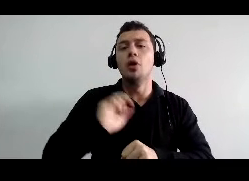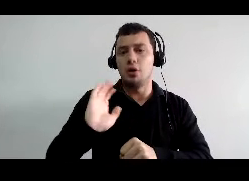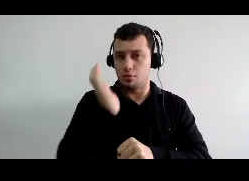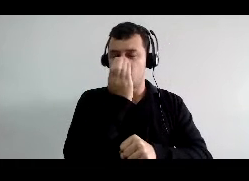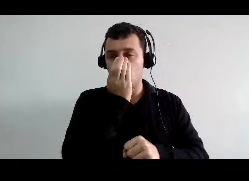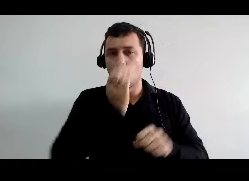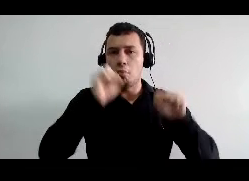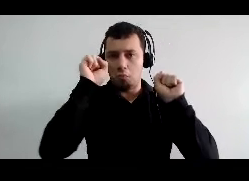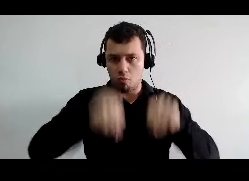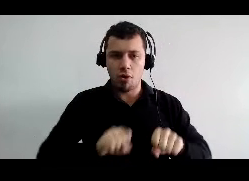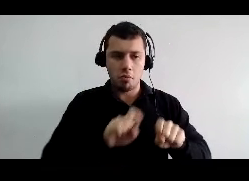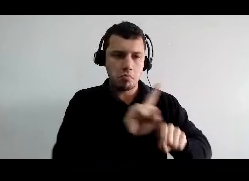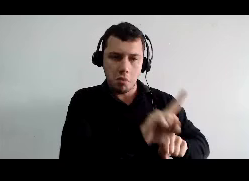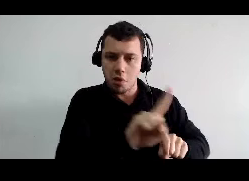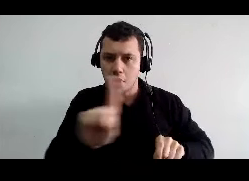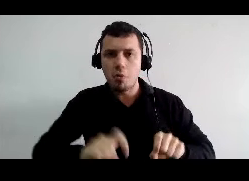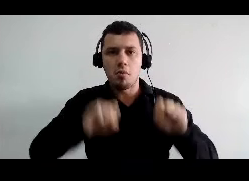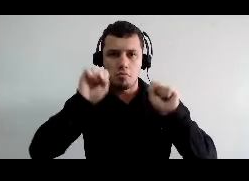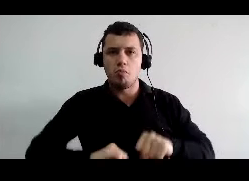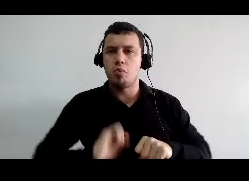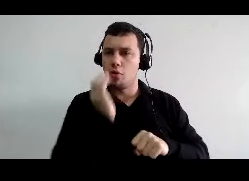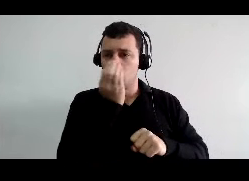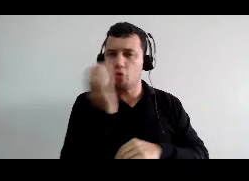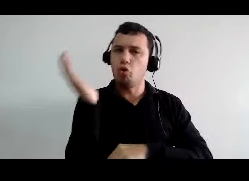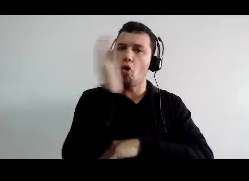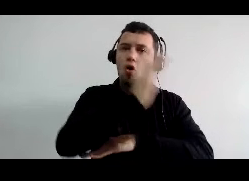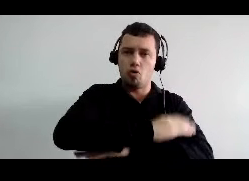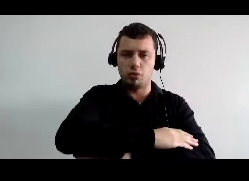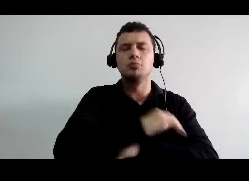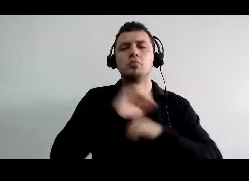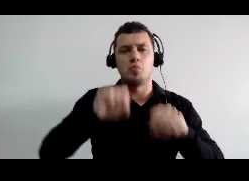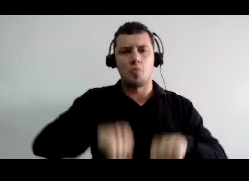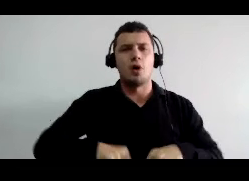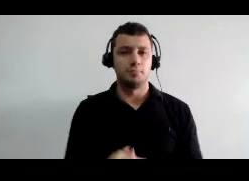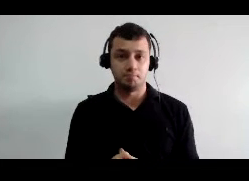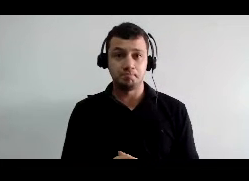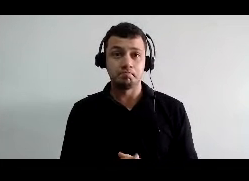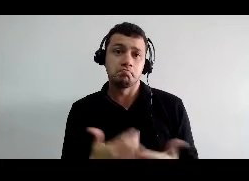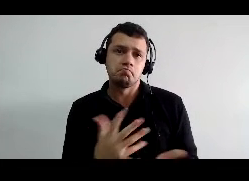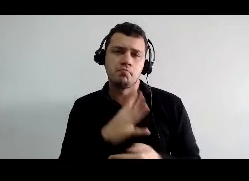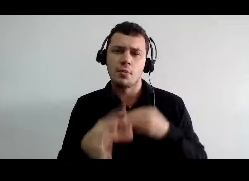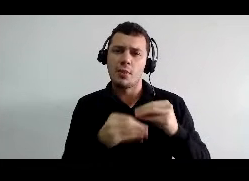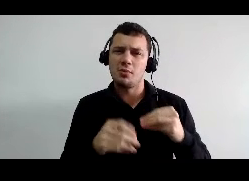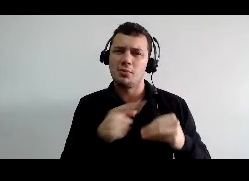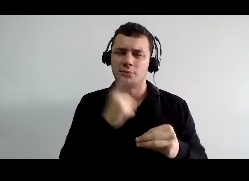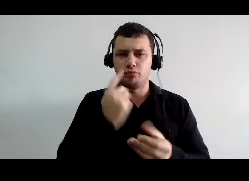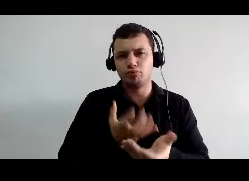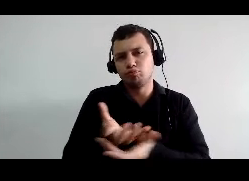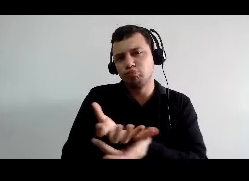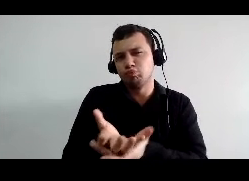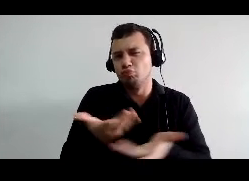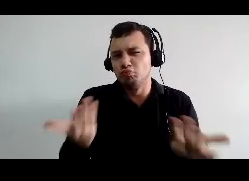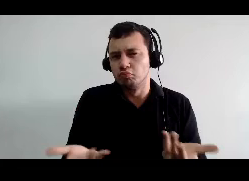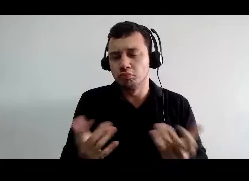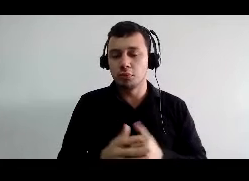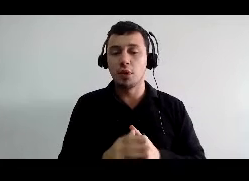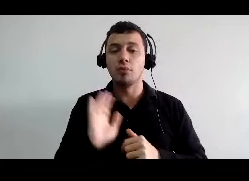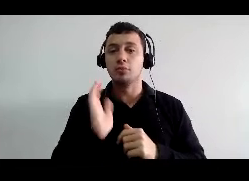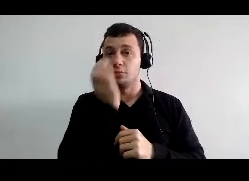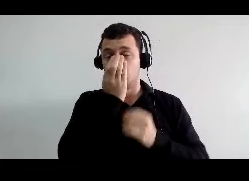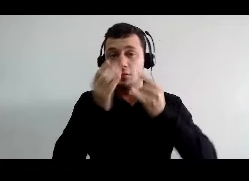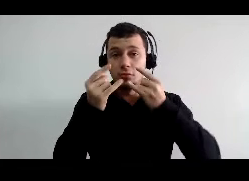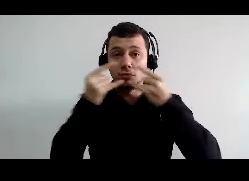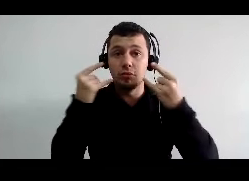área. Los Centros de Control de Enfermedades nos vienen recomendando, INAYOS, que esos respiradores se podría usar un